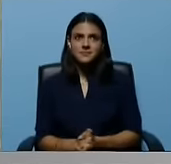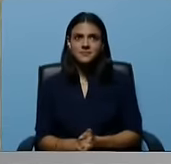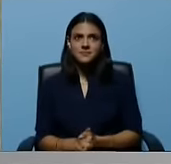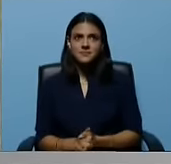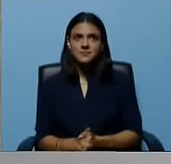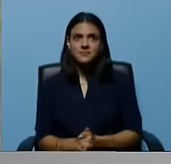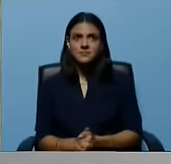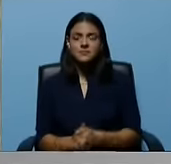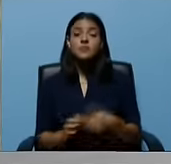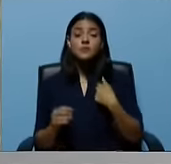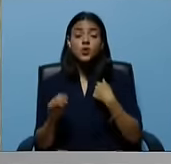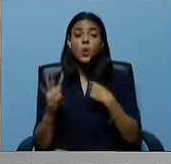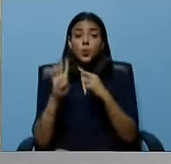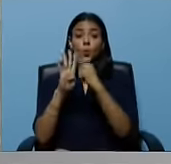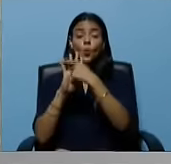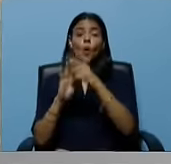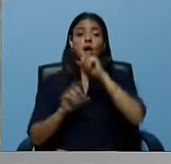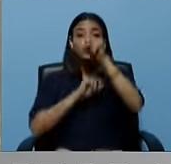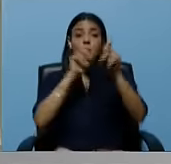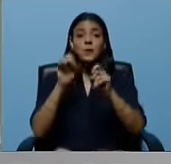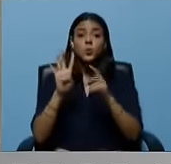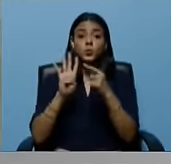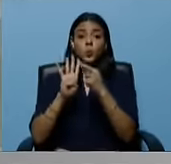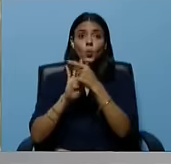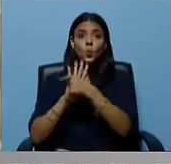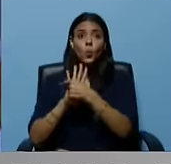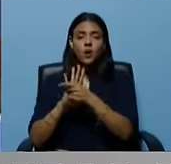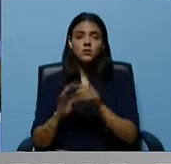Yo tengo cuatro preguntas. Déjame guardar la carta.